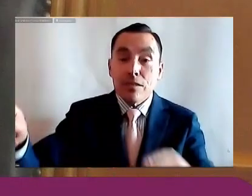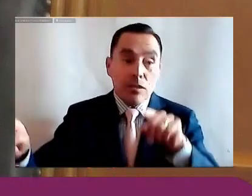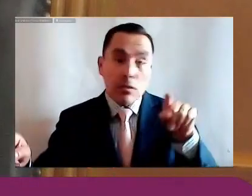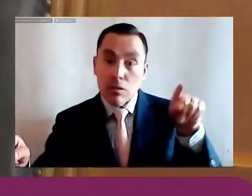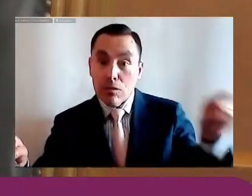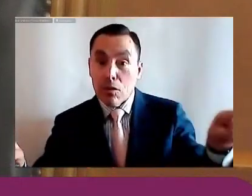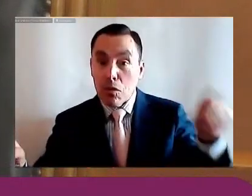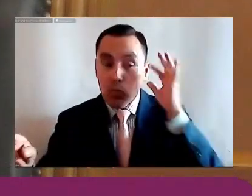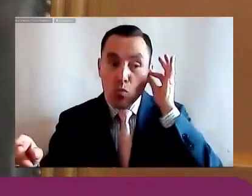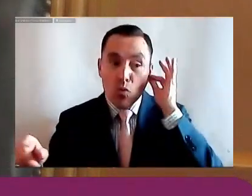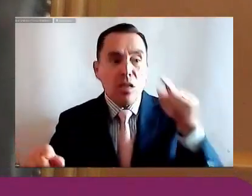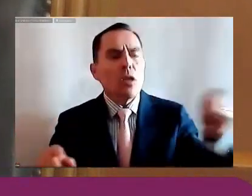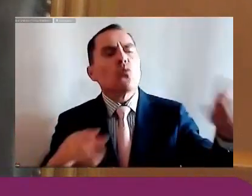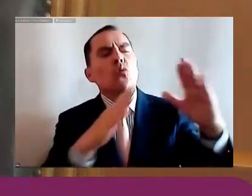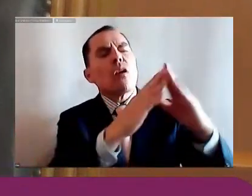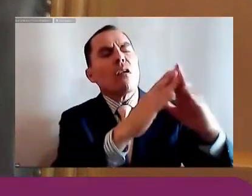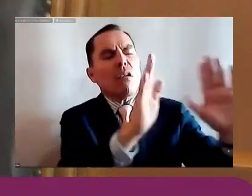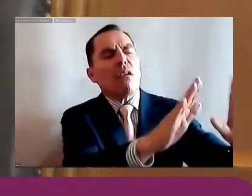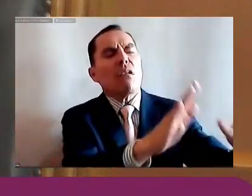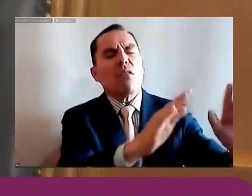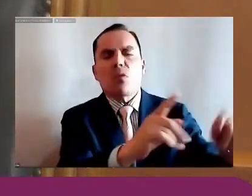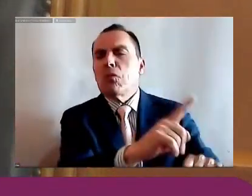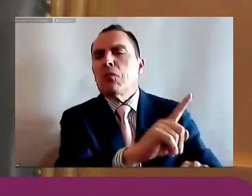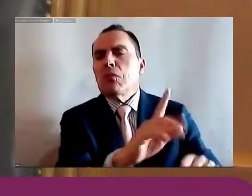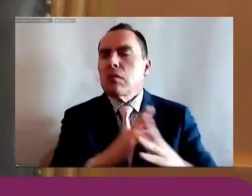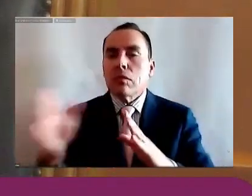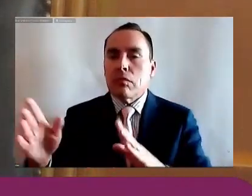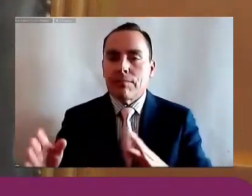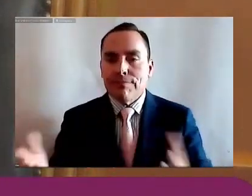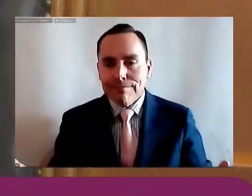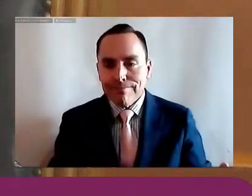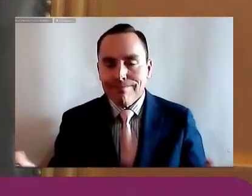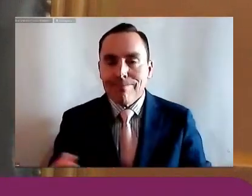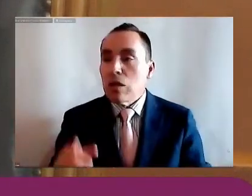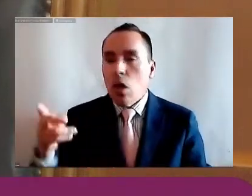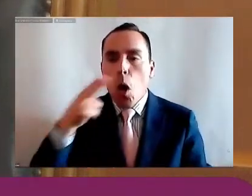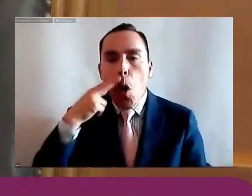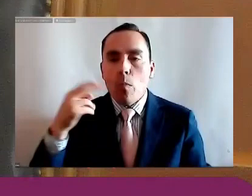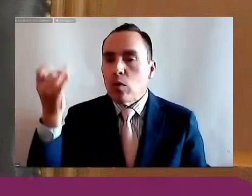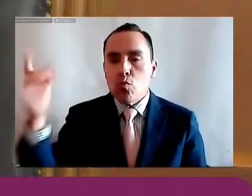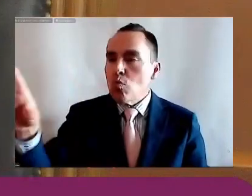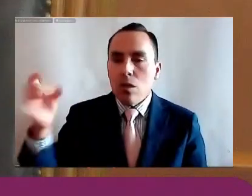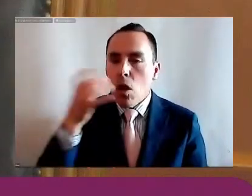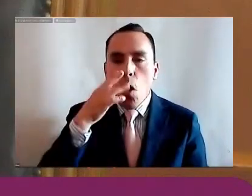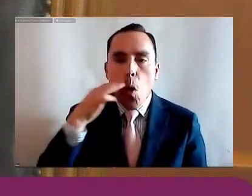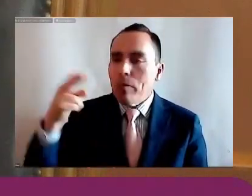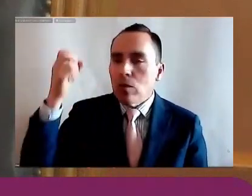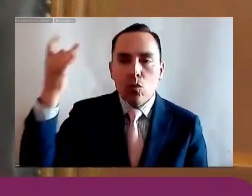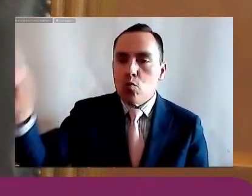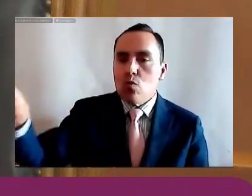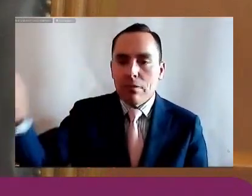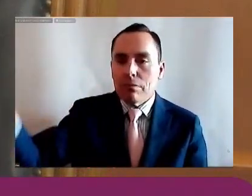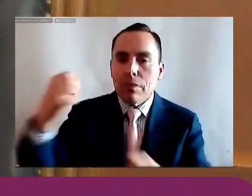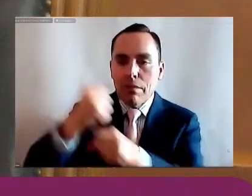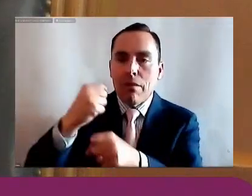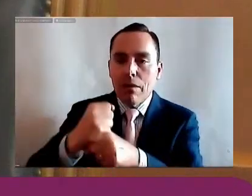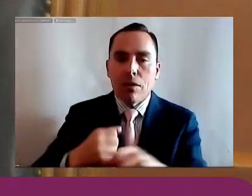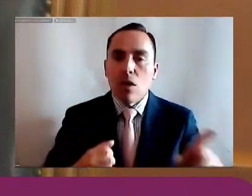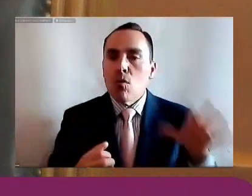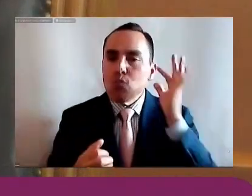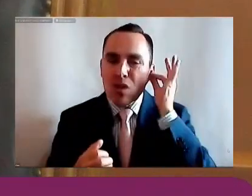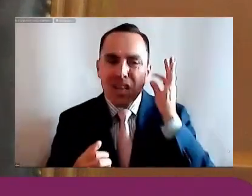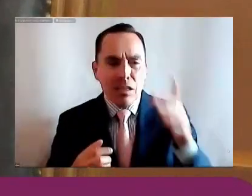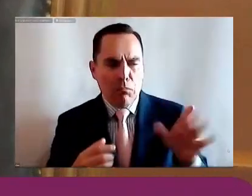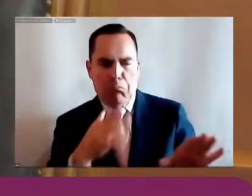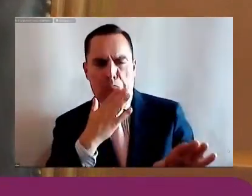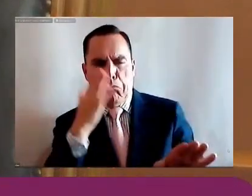no es la forma en que lo vive la mujer. Y como el traje estaba hecho a la medida del hombre, todos los ajustes se han percibido como excepciones a la regla. Y